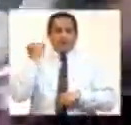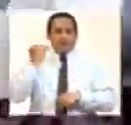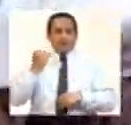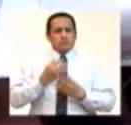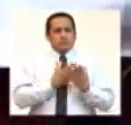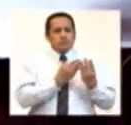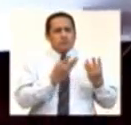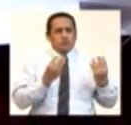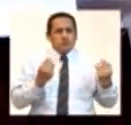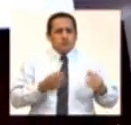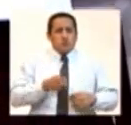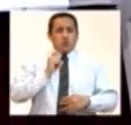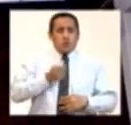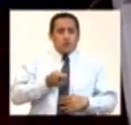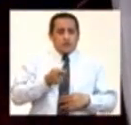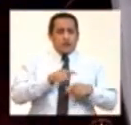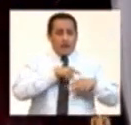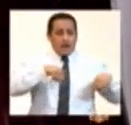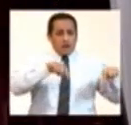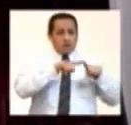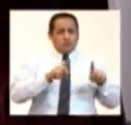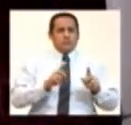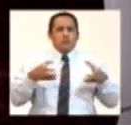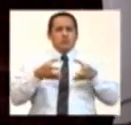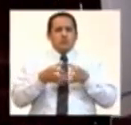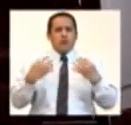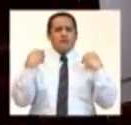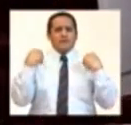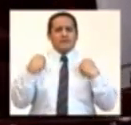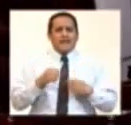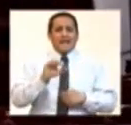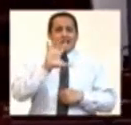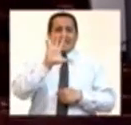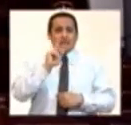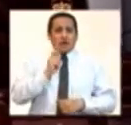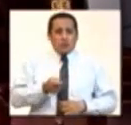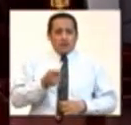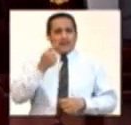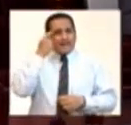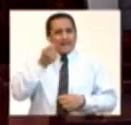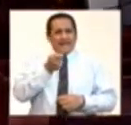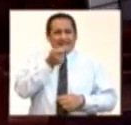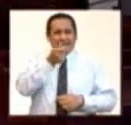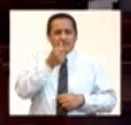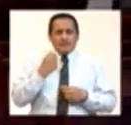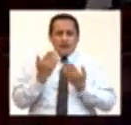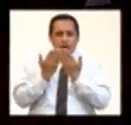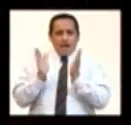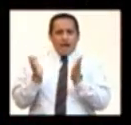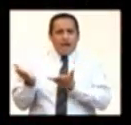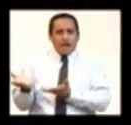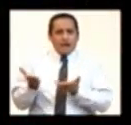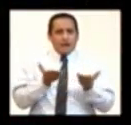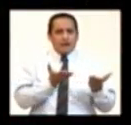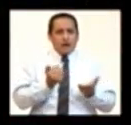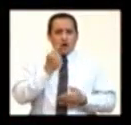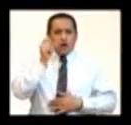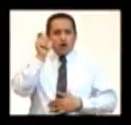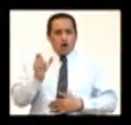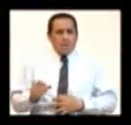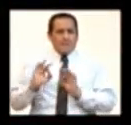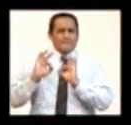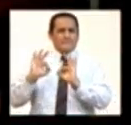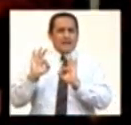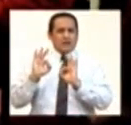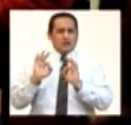años, los jueces de la Quinta Sala Penal de Justicia pretendieron dejar una puerta entreabierta a Víctor